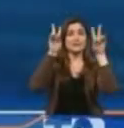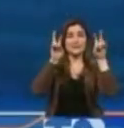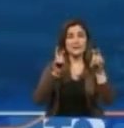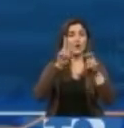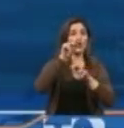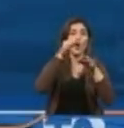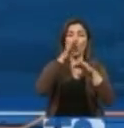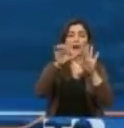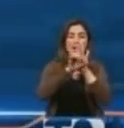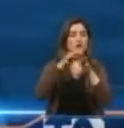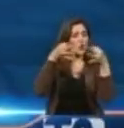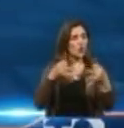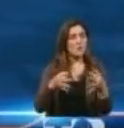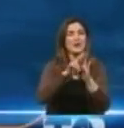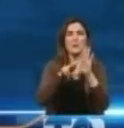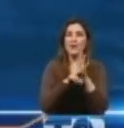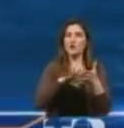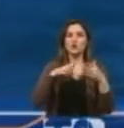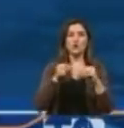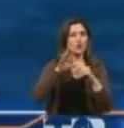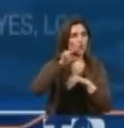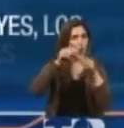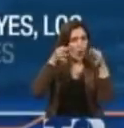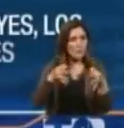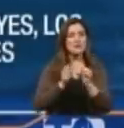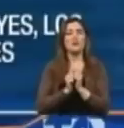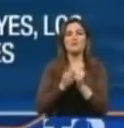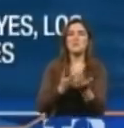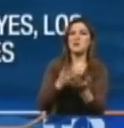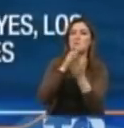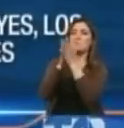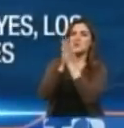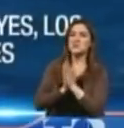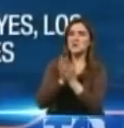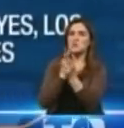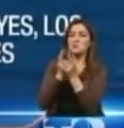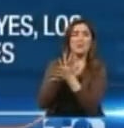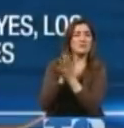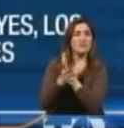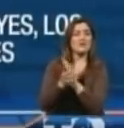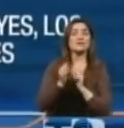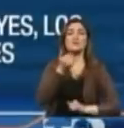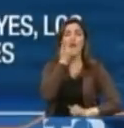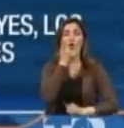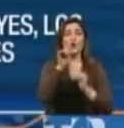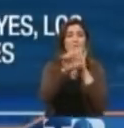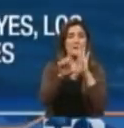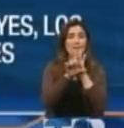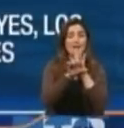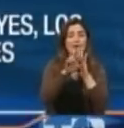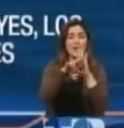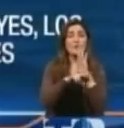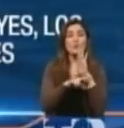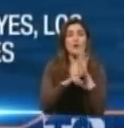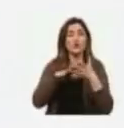por incumplimiento de la ley, los reglamentos y las resoluciones, por la falta de respuesta a una petición realizada, por las infracciones a las leyes, los reglamentos